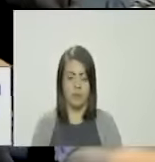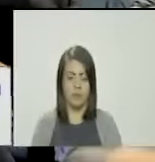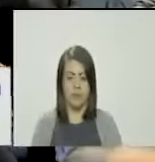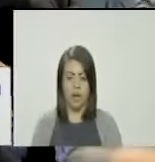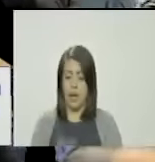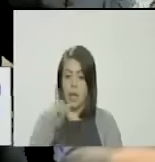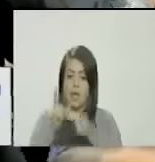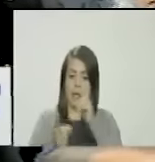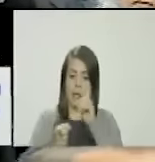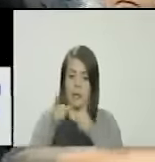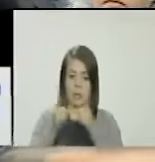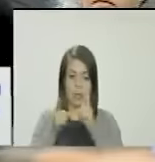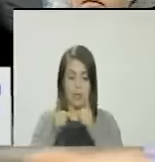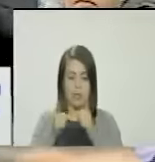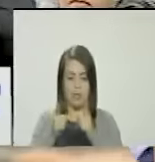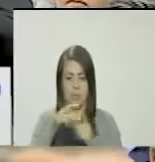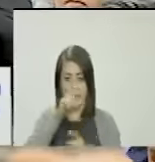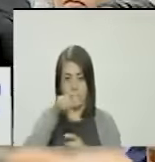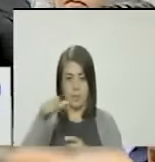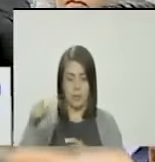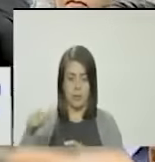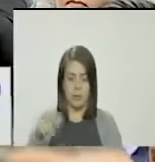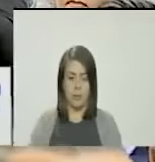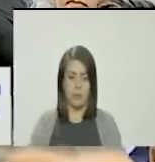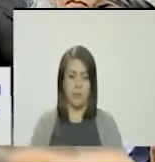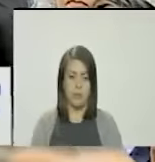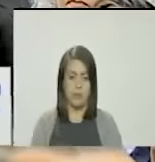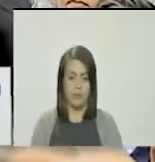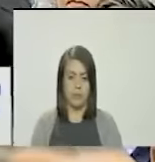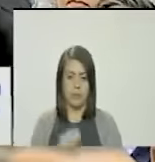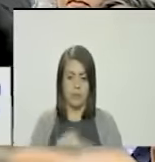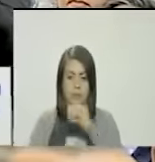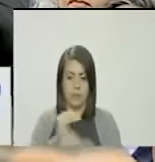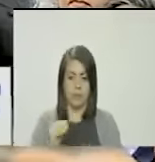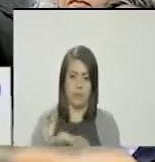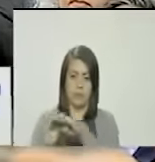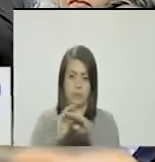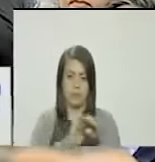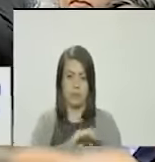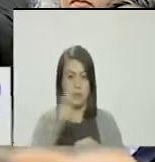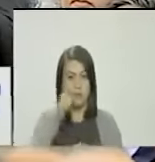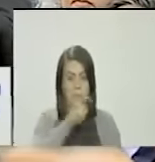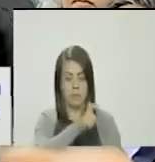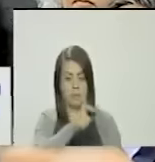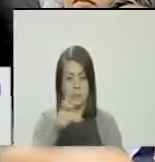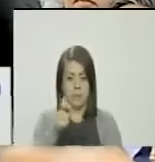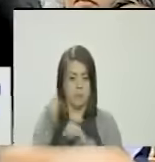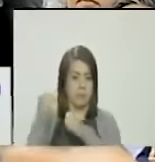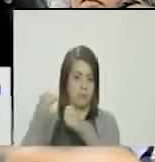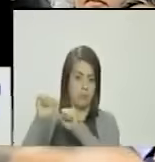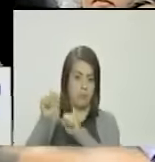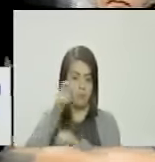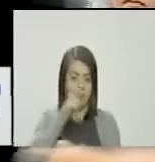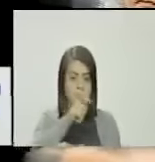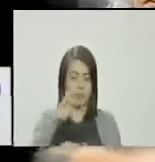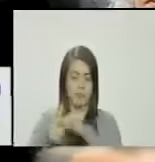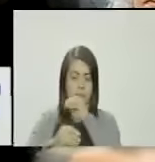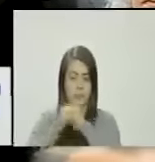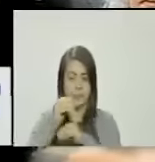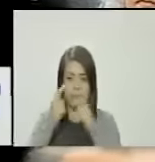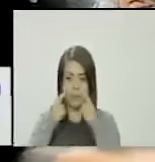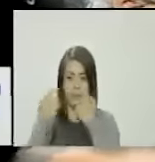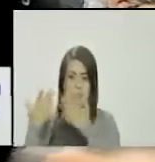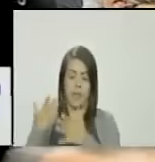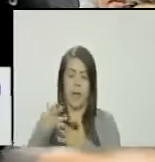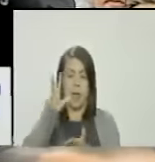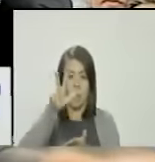Como algunos personeros y se hacen llamar dirigentes políticos, le dan la espalda al pueblo y